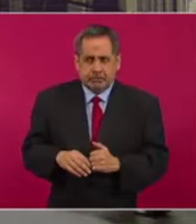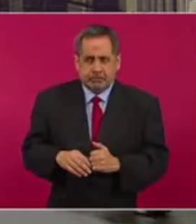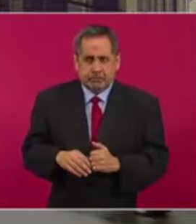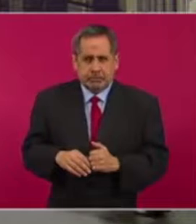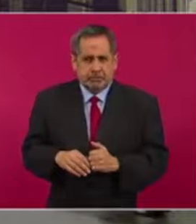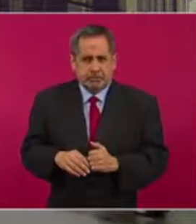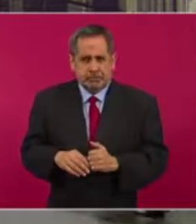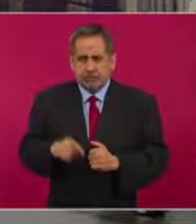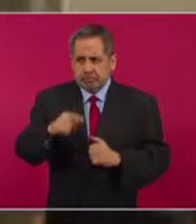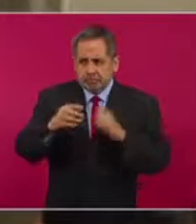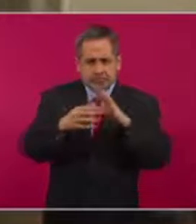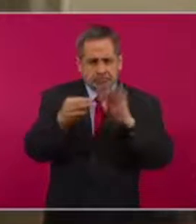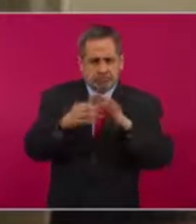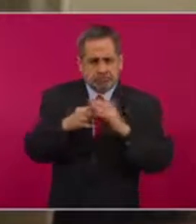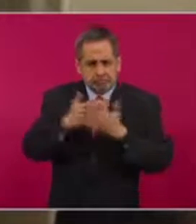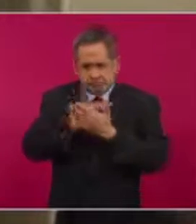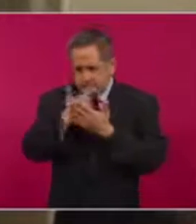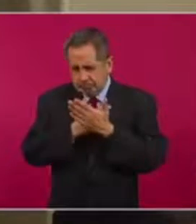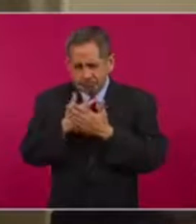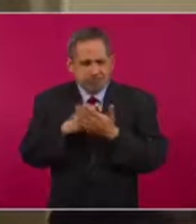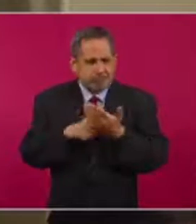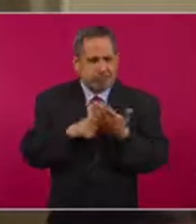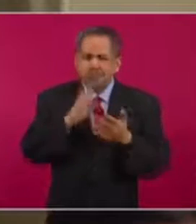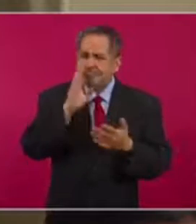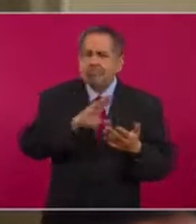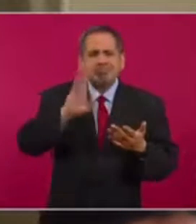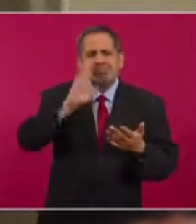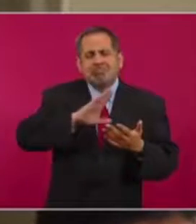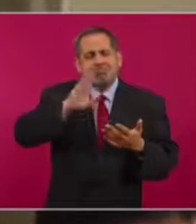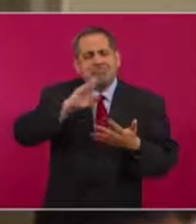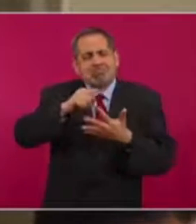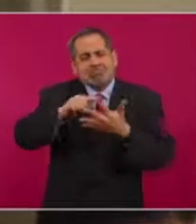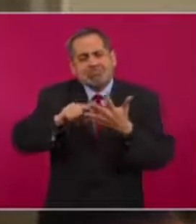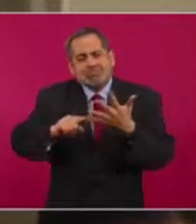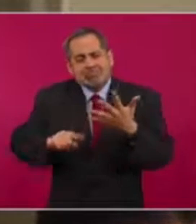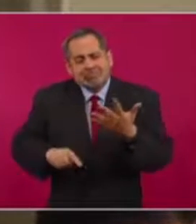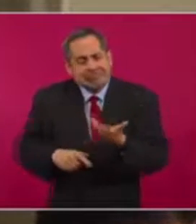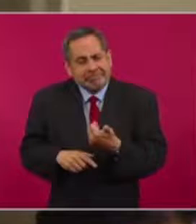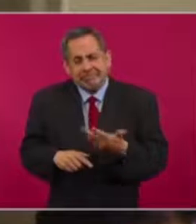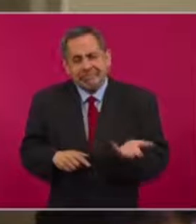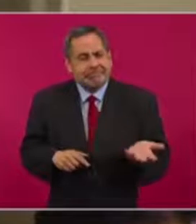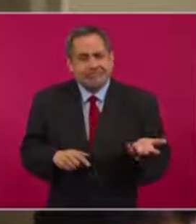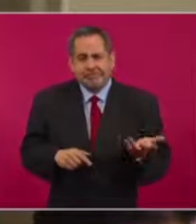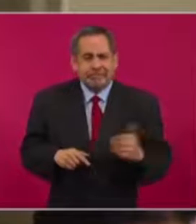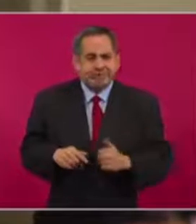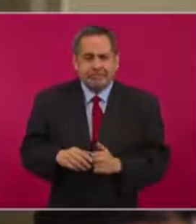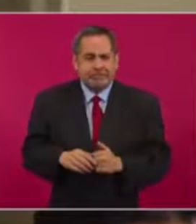Los aforos se hicieron mal. Entonces, como es un